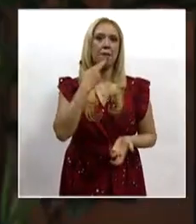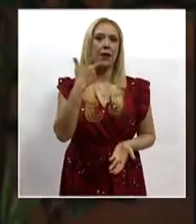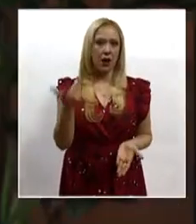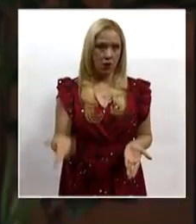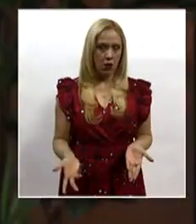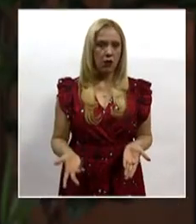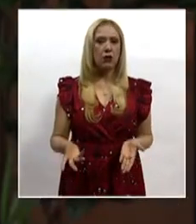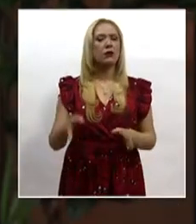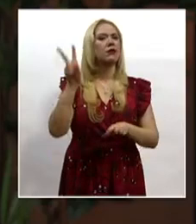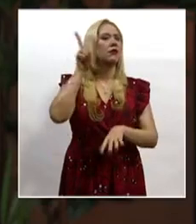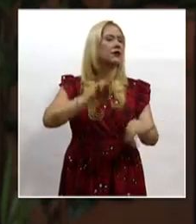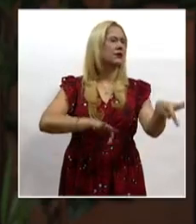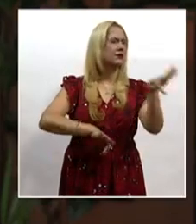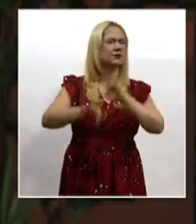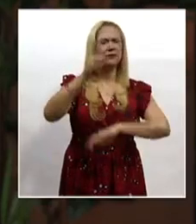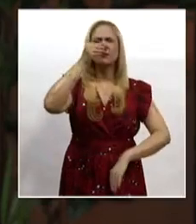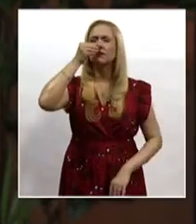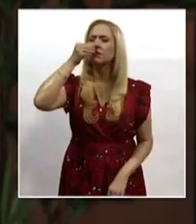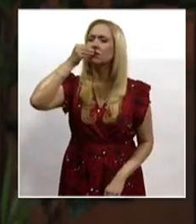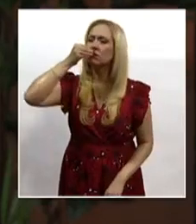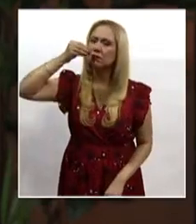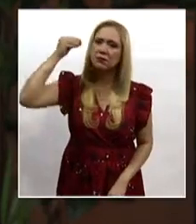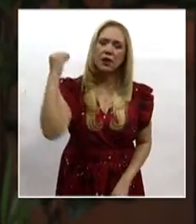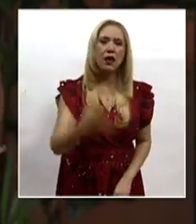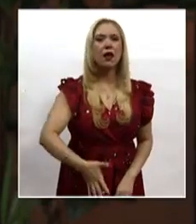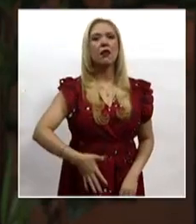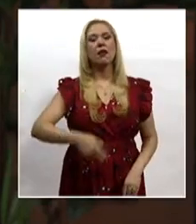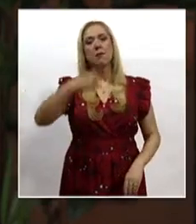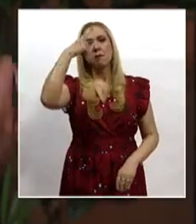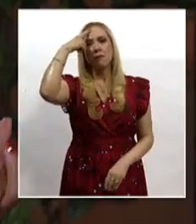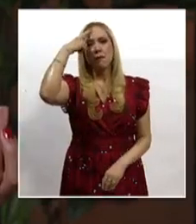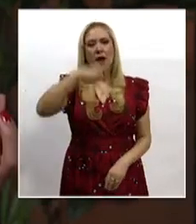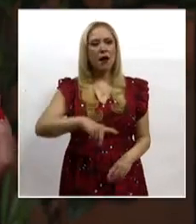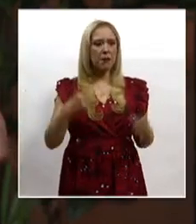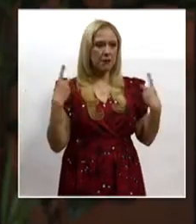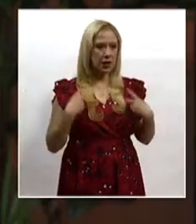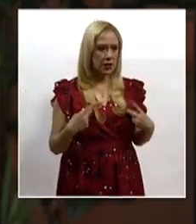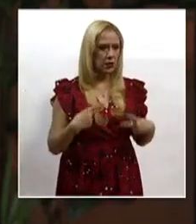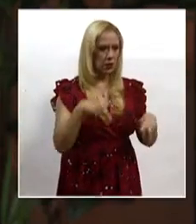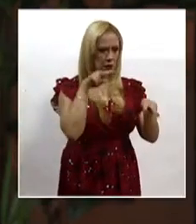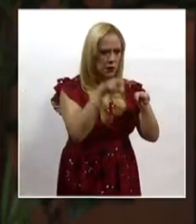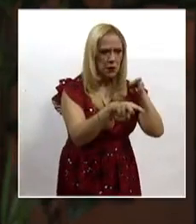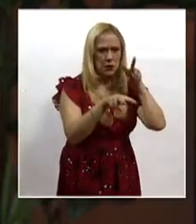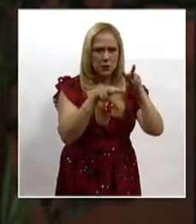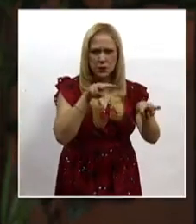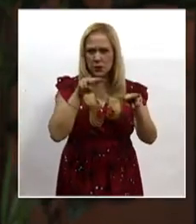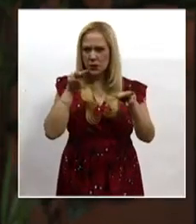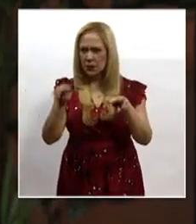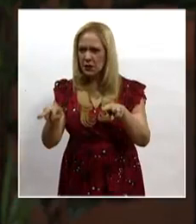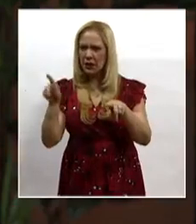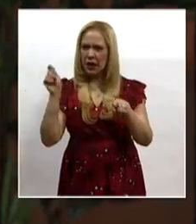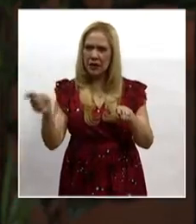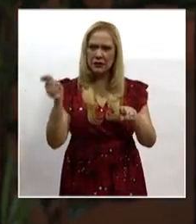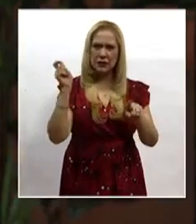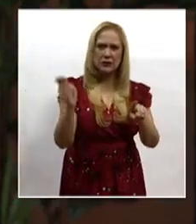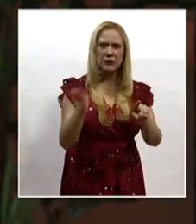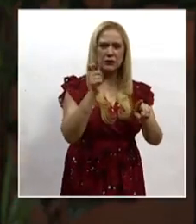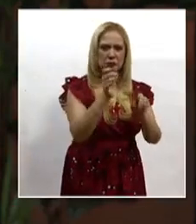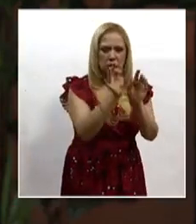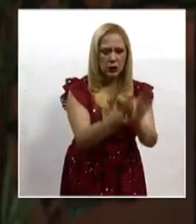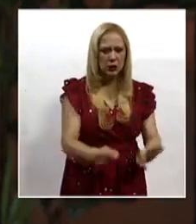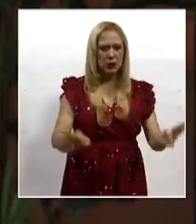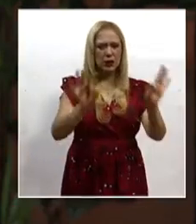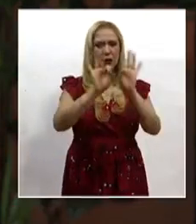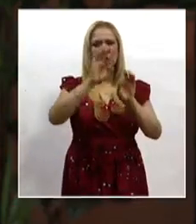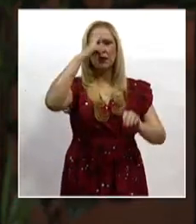tarea apasionante, es un quehacer que nos involucra en la sociedad y que tiene una importancia primordial, porque podemos estar